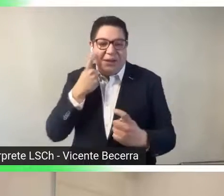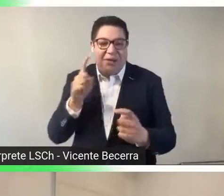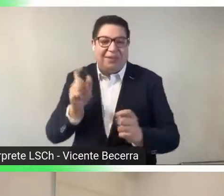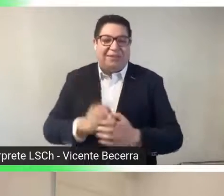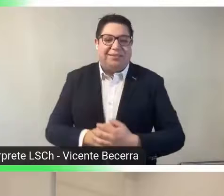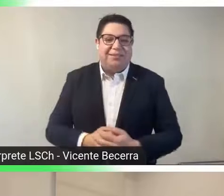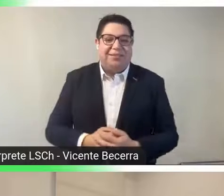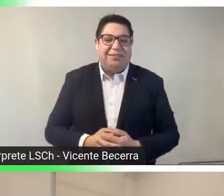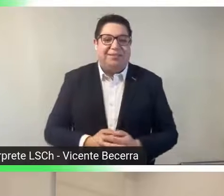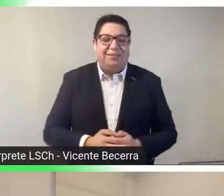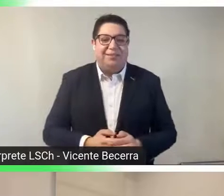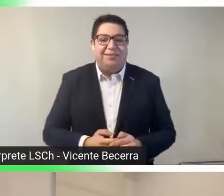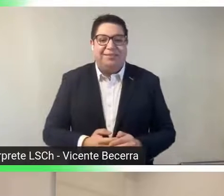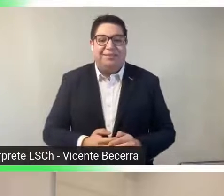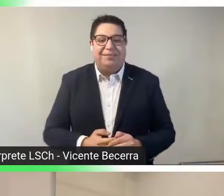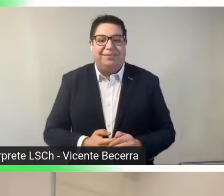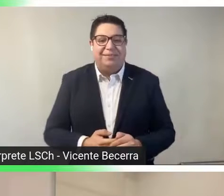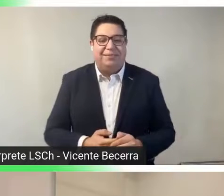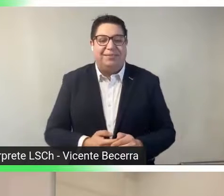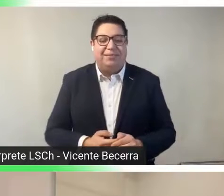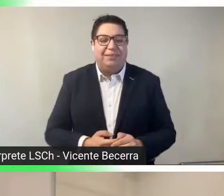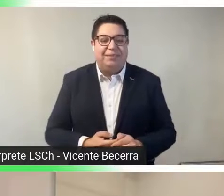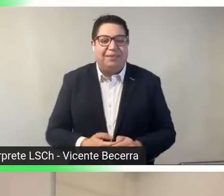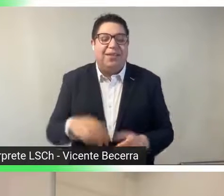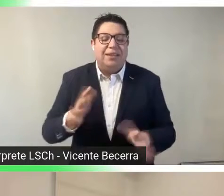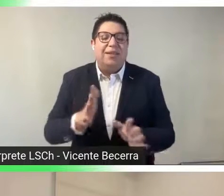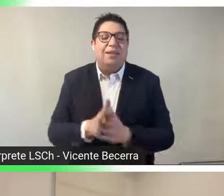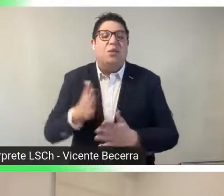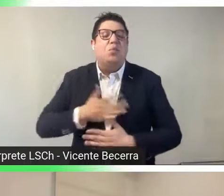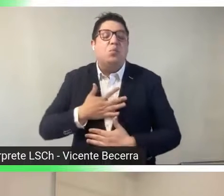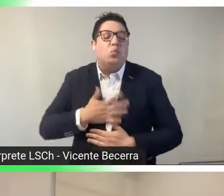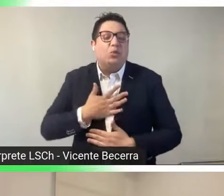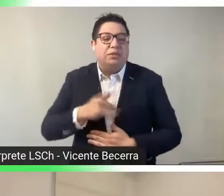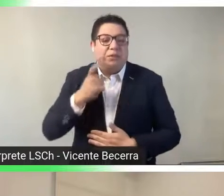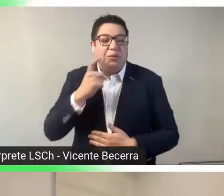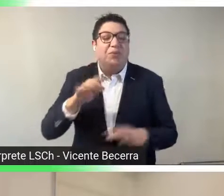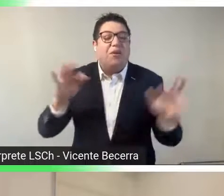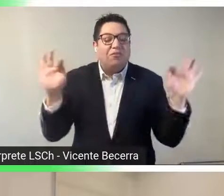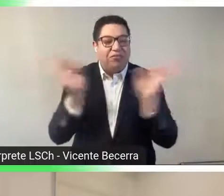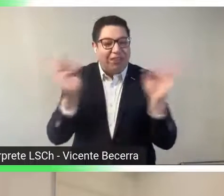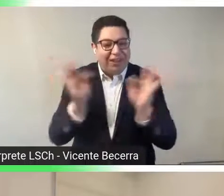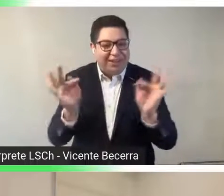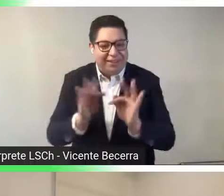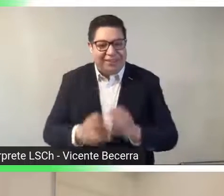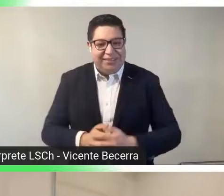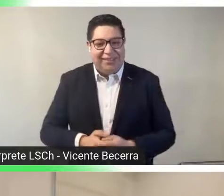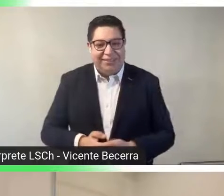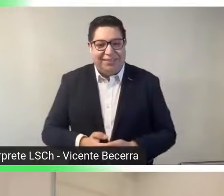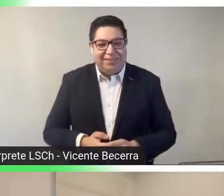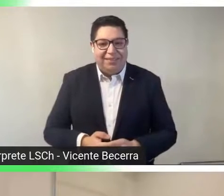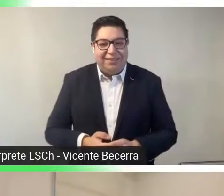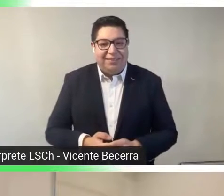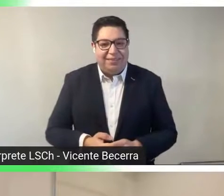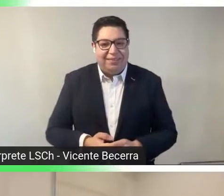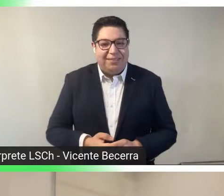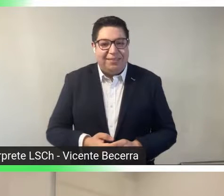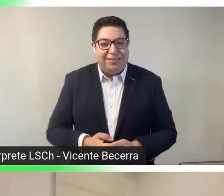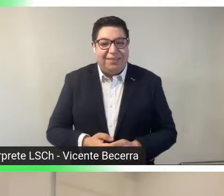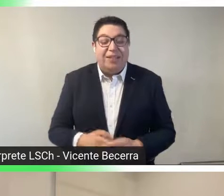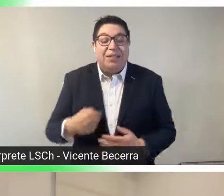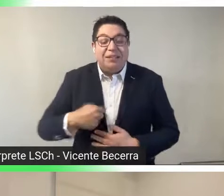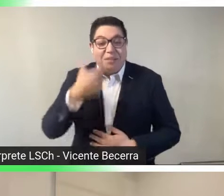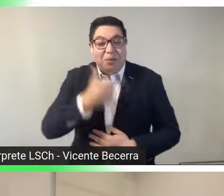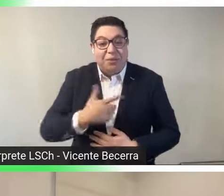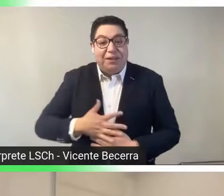Carmen Gloria, encantada, mucho gusto. Sí, pues felicitaciones. Paula, yo estoy